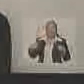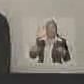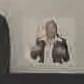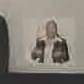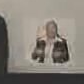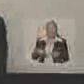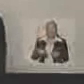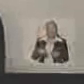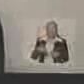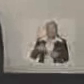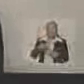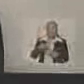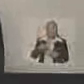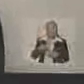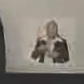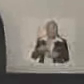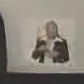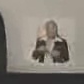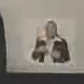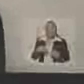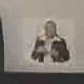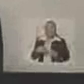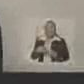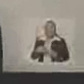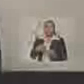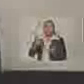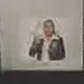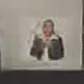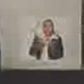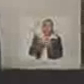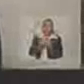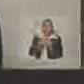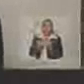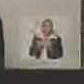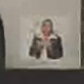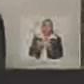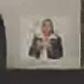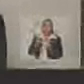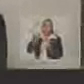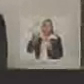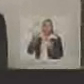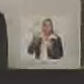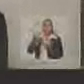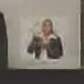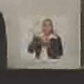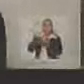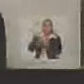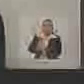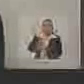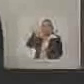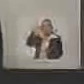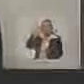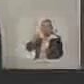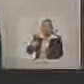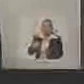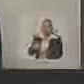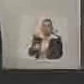lleven a reconstruir el tejido social. También aplicaremos una serie de recursos para